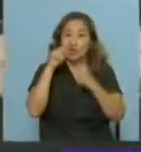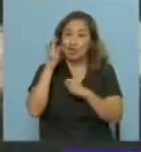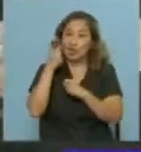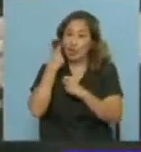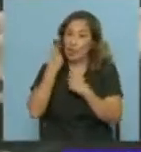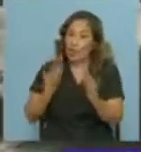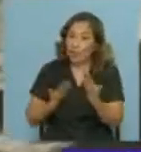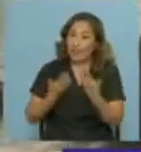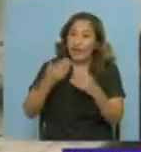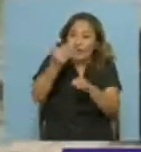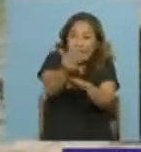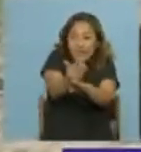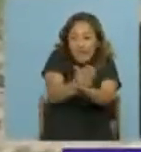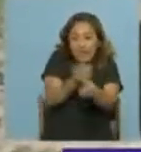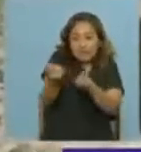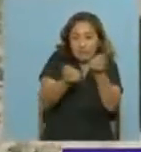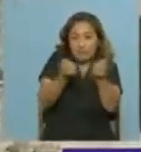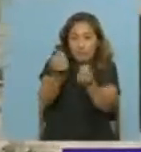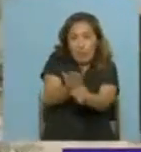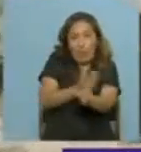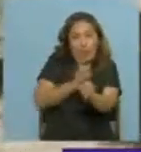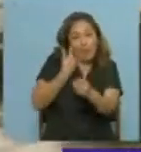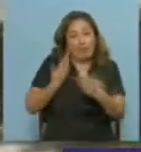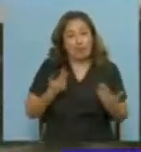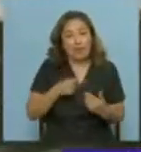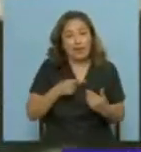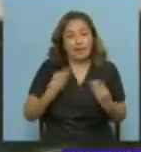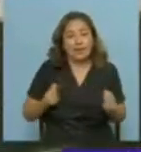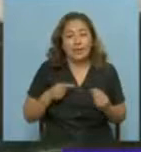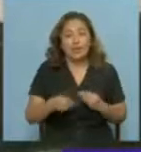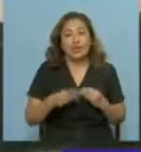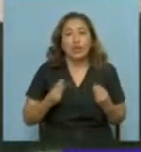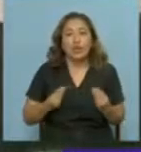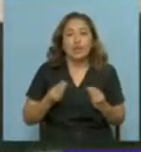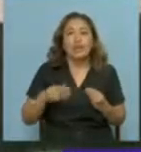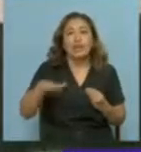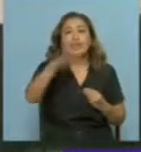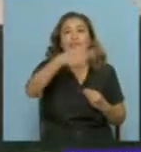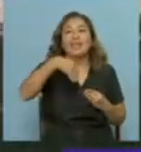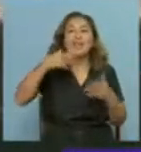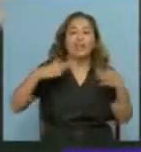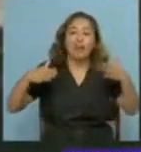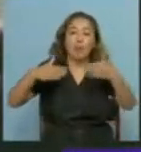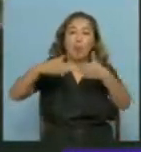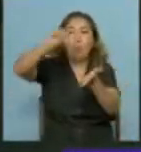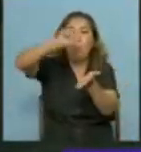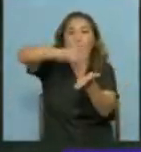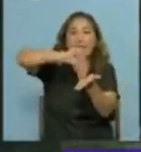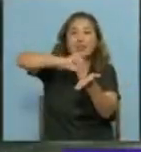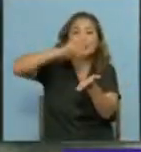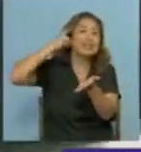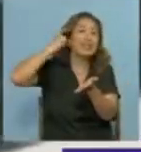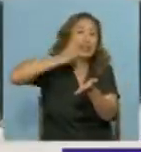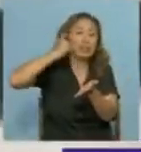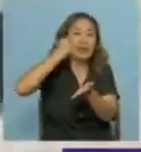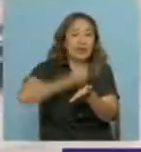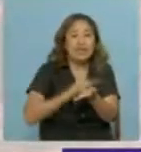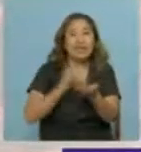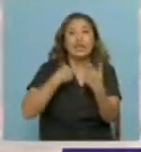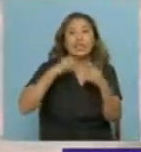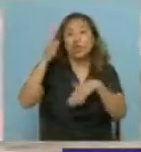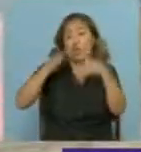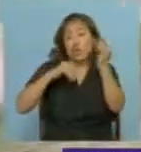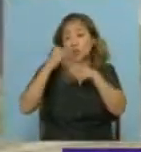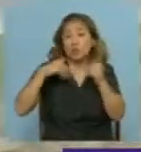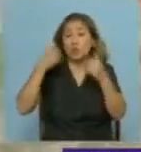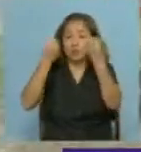del peligro y ahí está retrocediendo. Es todo aquí, Jorge, desde el extremo norte del Parque San Martín, con las obras